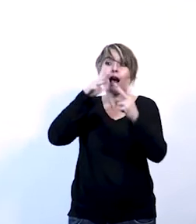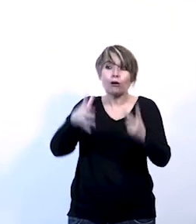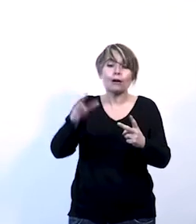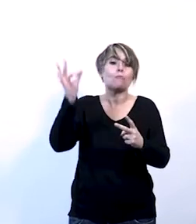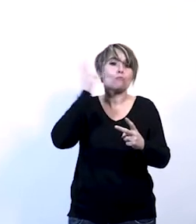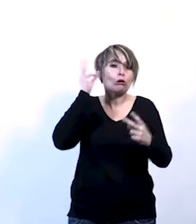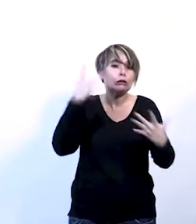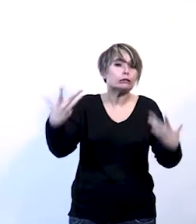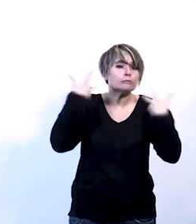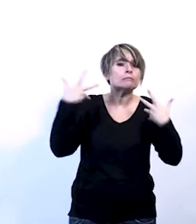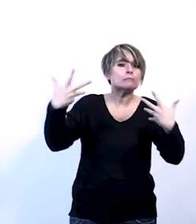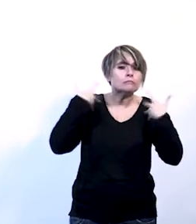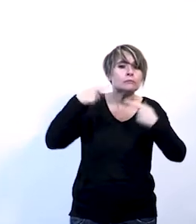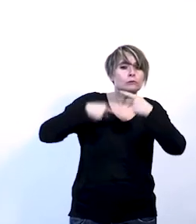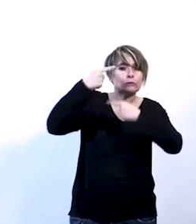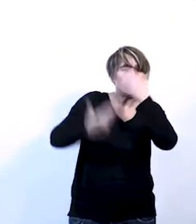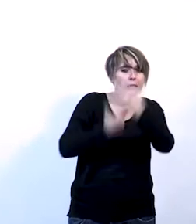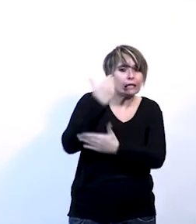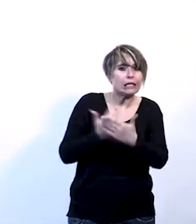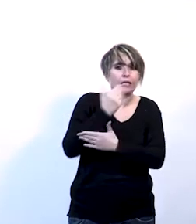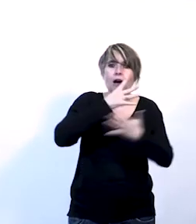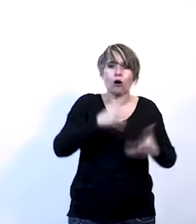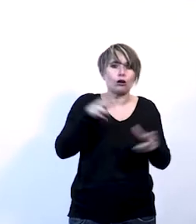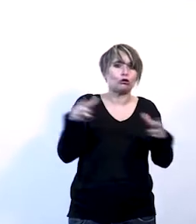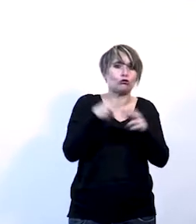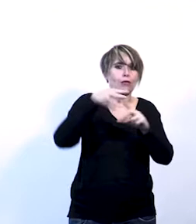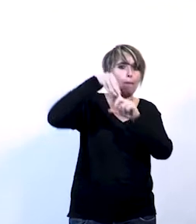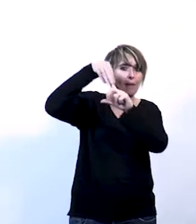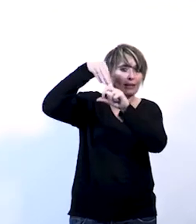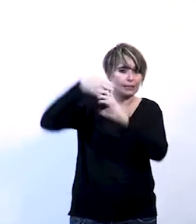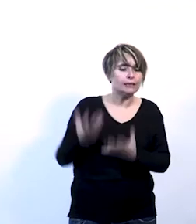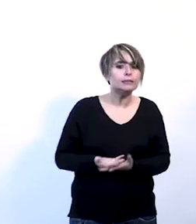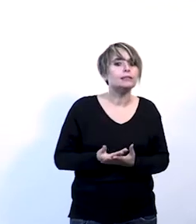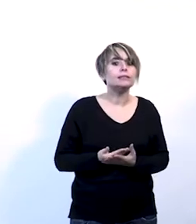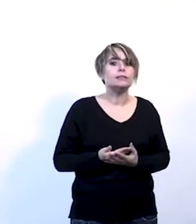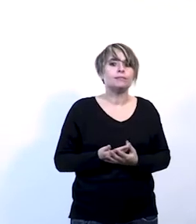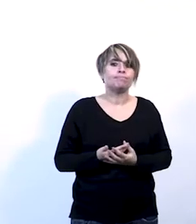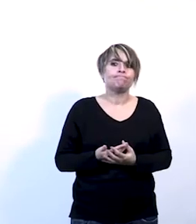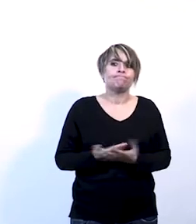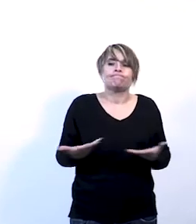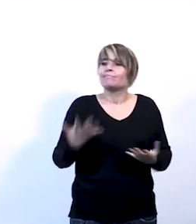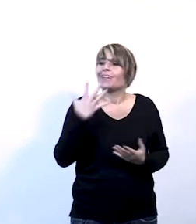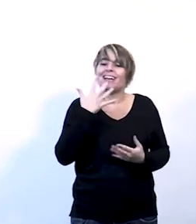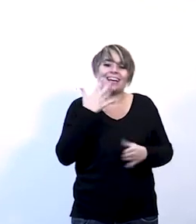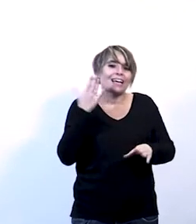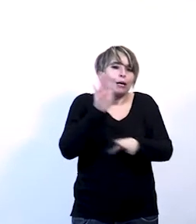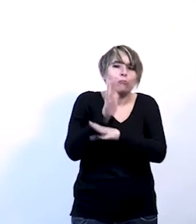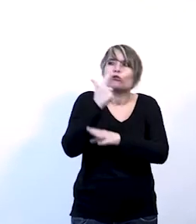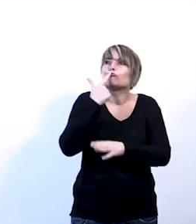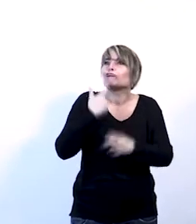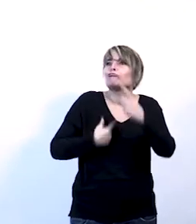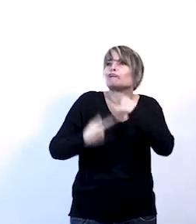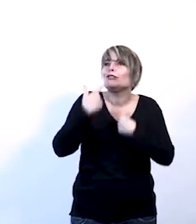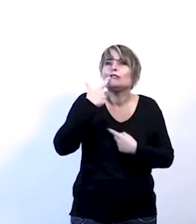vivir en vuestro día a día en una sociedad patriarcal, ¿no? Ponos ejemplos, coméntanos